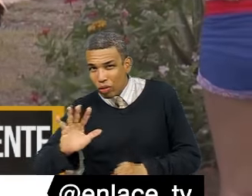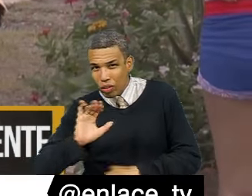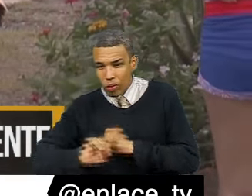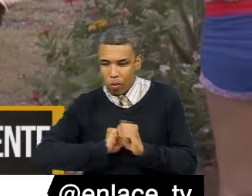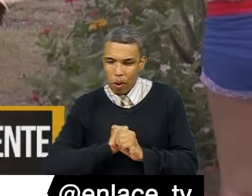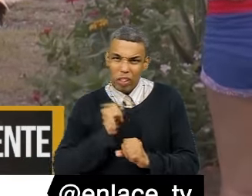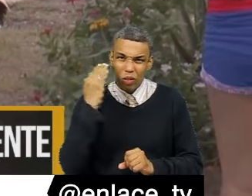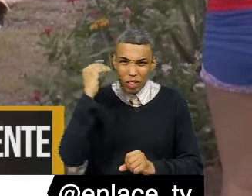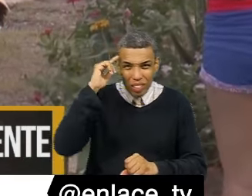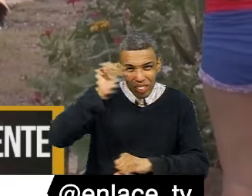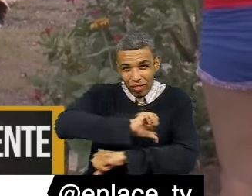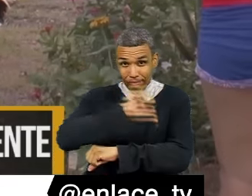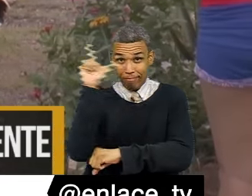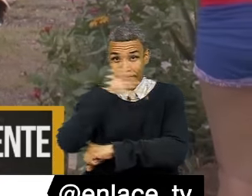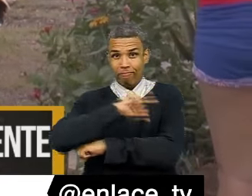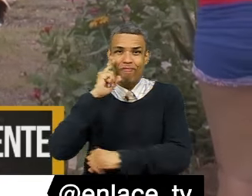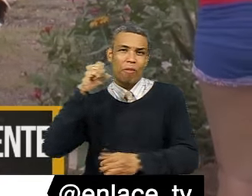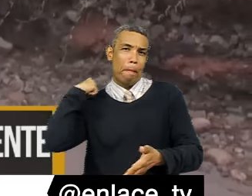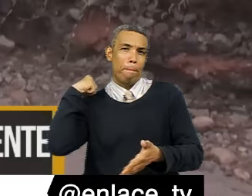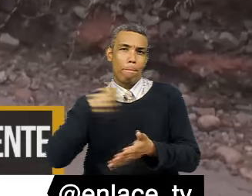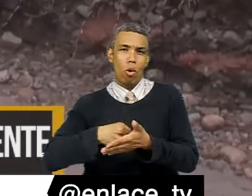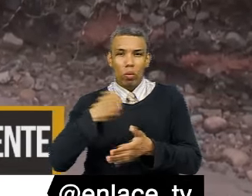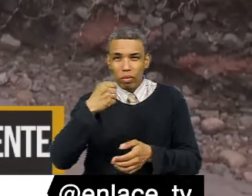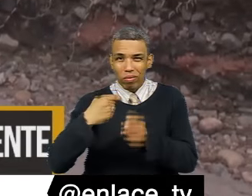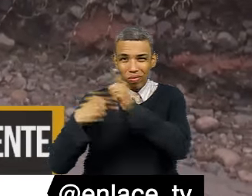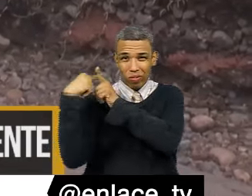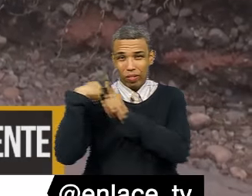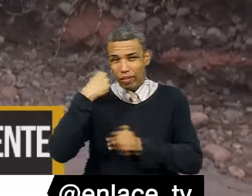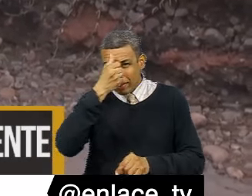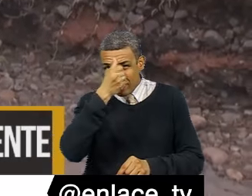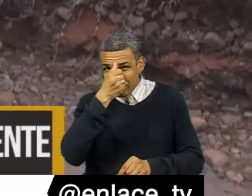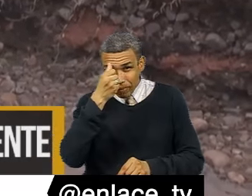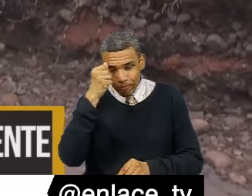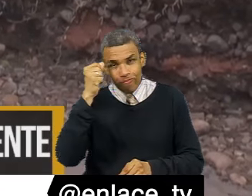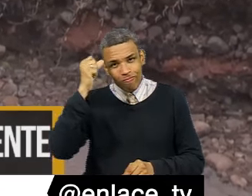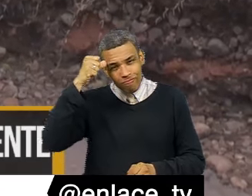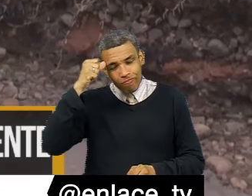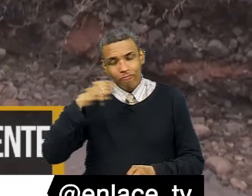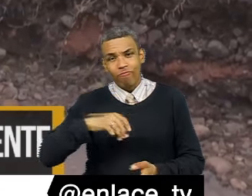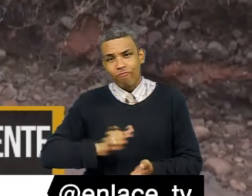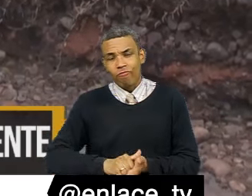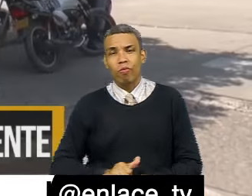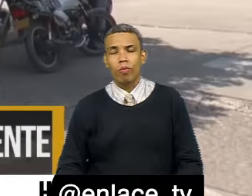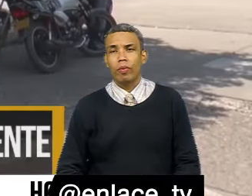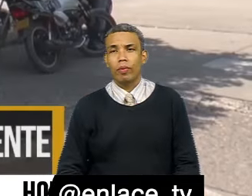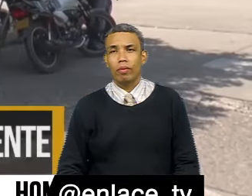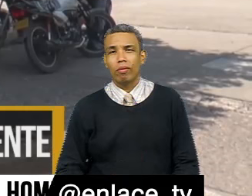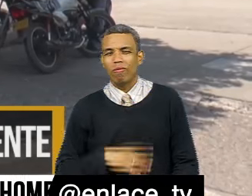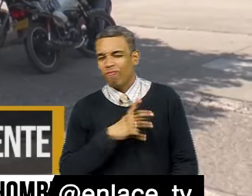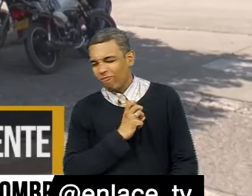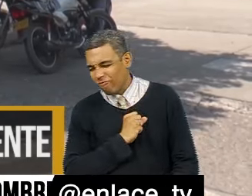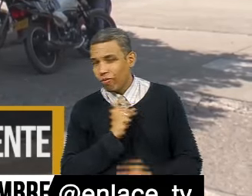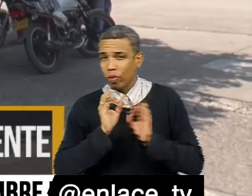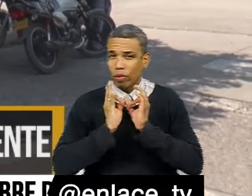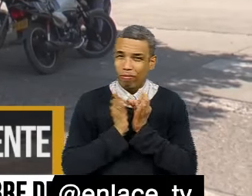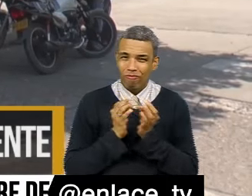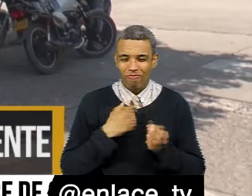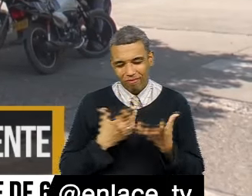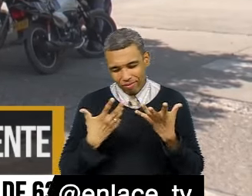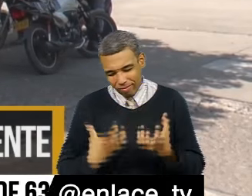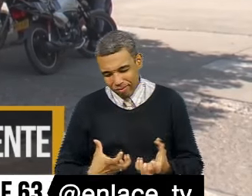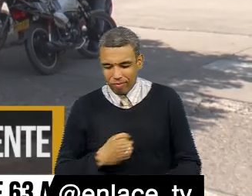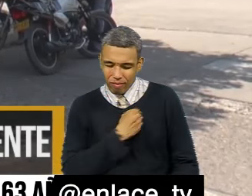murieron en un fatal accidente el pasado domingo en vía de la zona rural de Barranca Bermeja. En medio del dolor, sus familiares piden que se les aclare